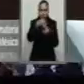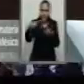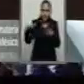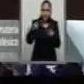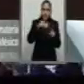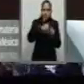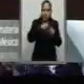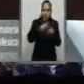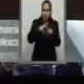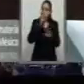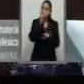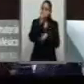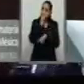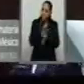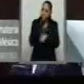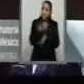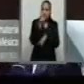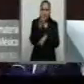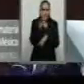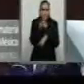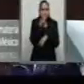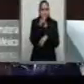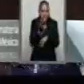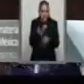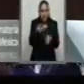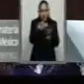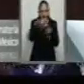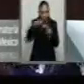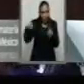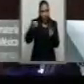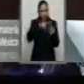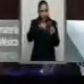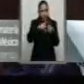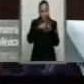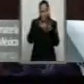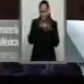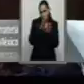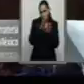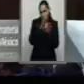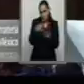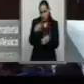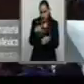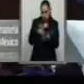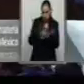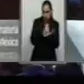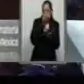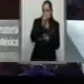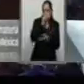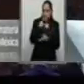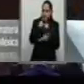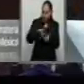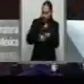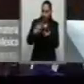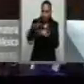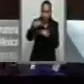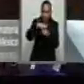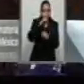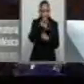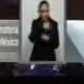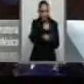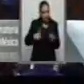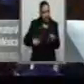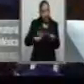de forma eficiente, digna y segura a los poderes de la Unión, representa un motivo de júbilo y